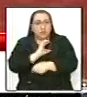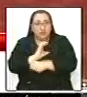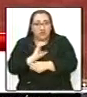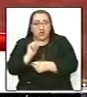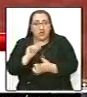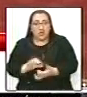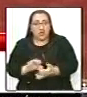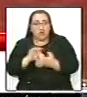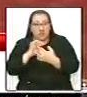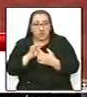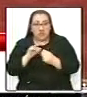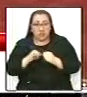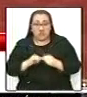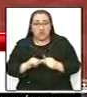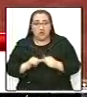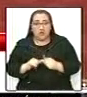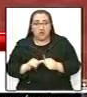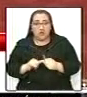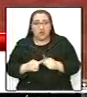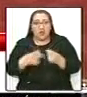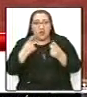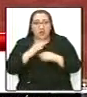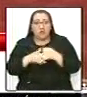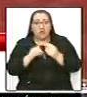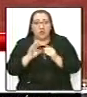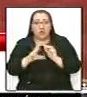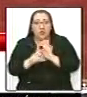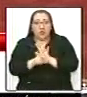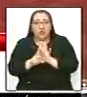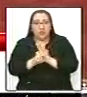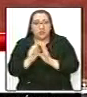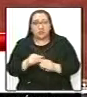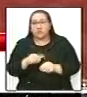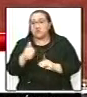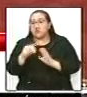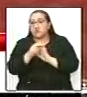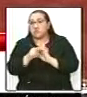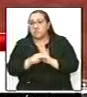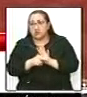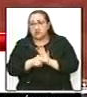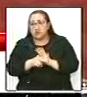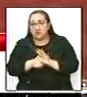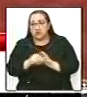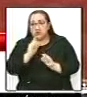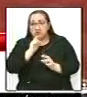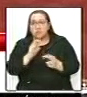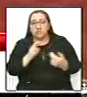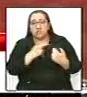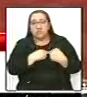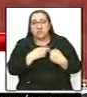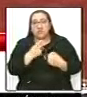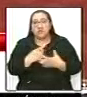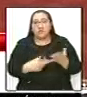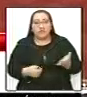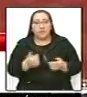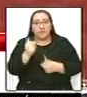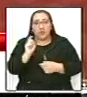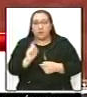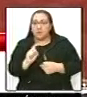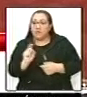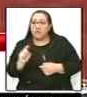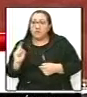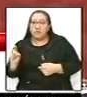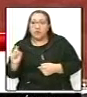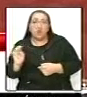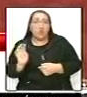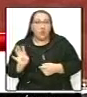y especialización permanente, de conformidad con sus leyes orgánicas y demás normas aplicables, son responsables de, 3 puntos suspensivos,